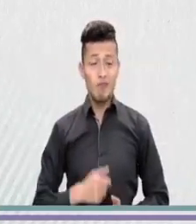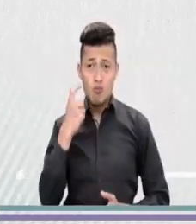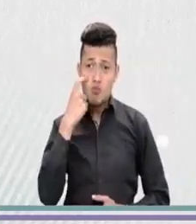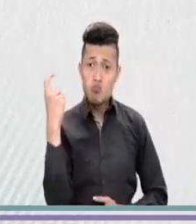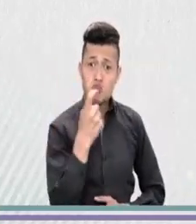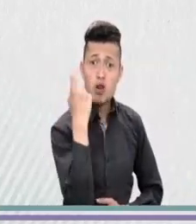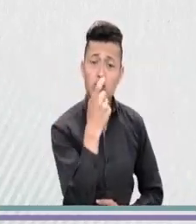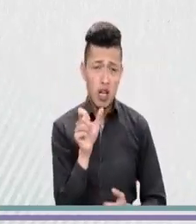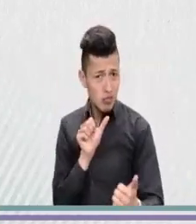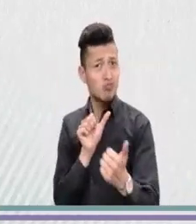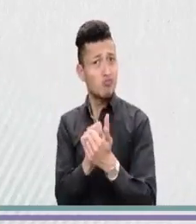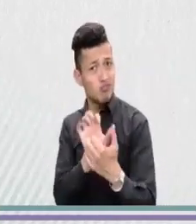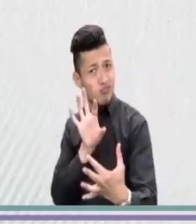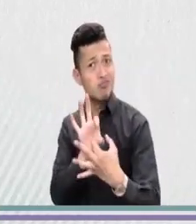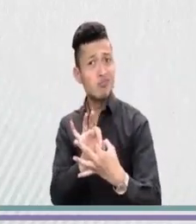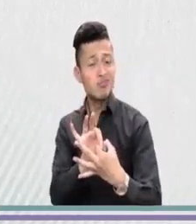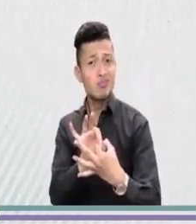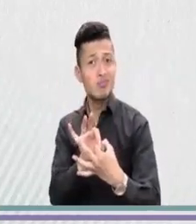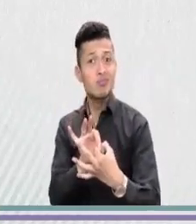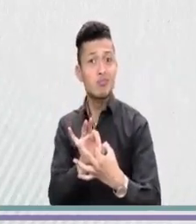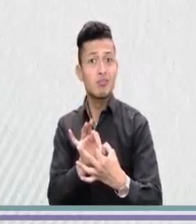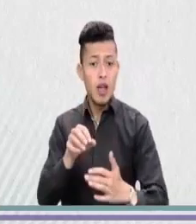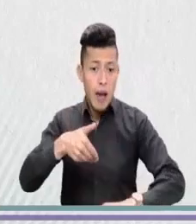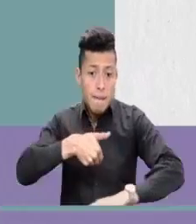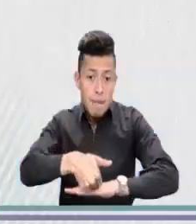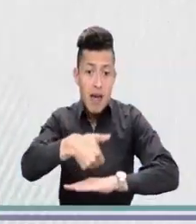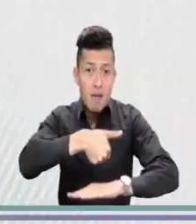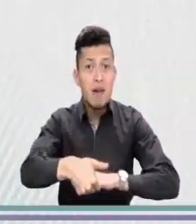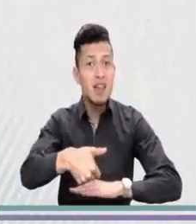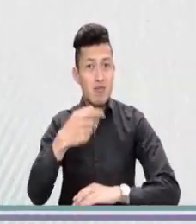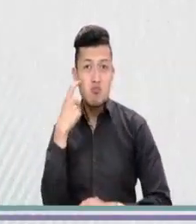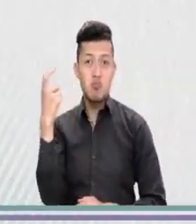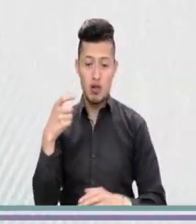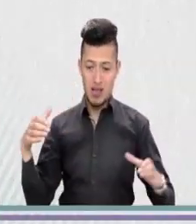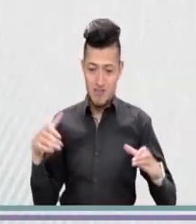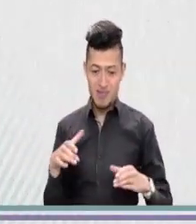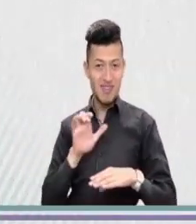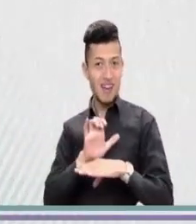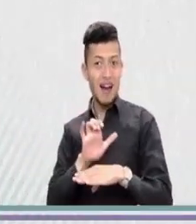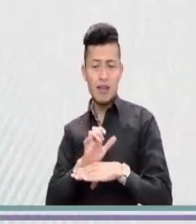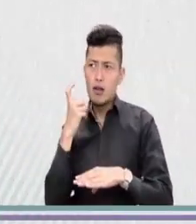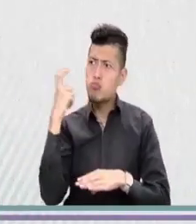www.vpdbúsquedadesaparecidos.com. La búsqueda es contigo. Las solicitudes ante la Unidad